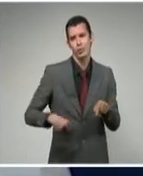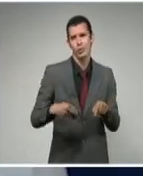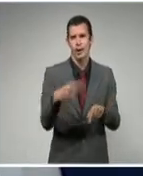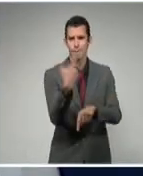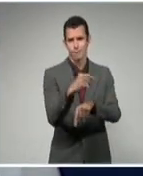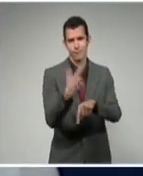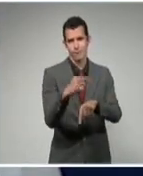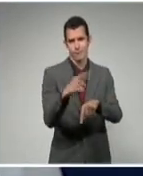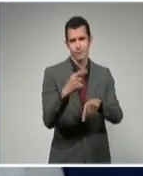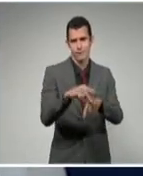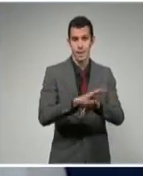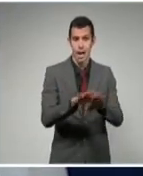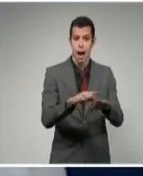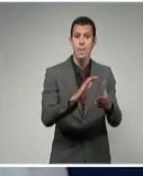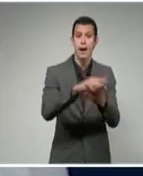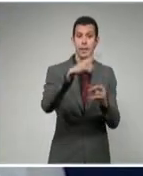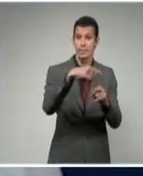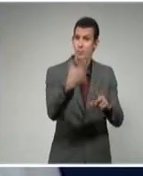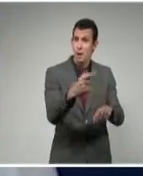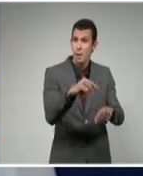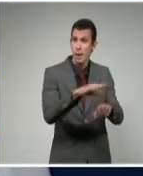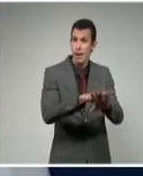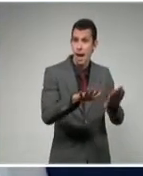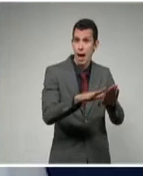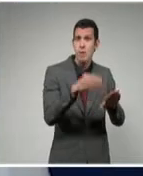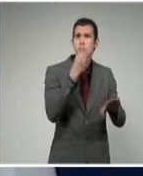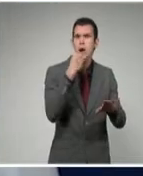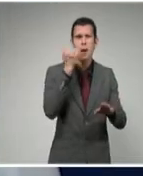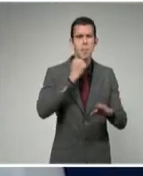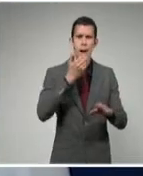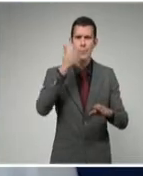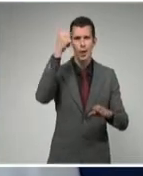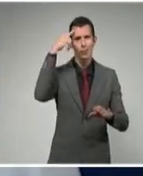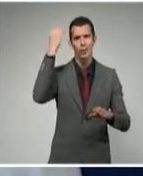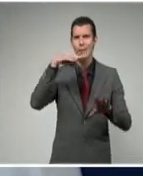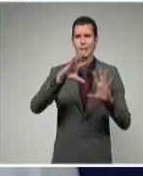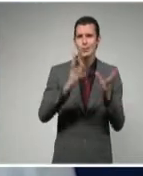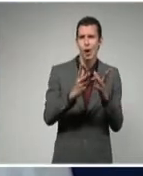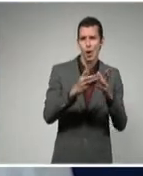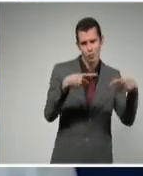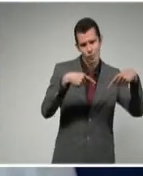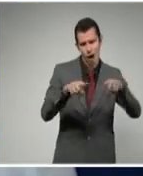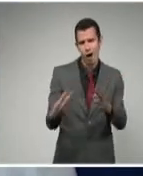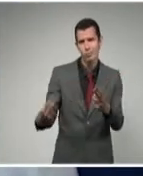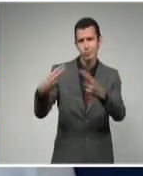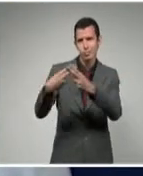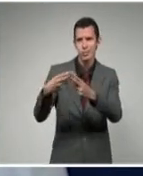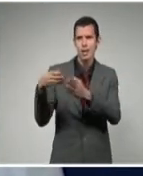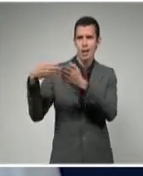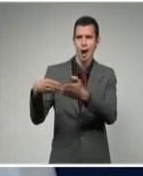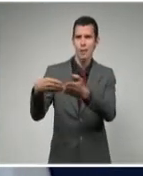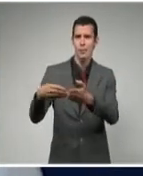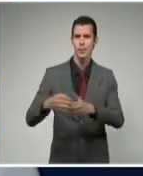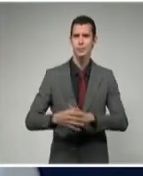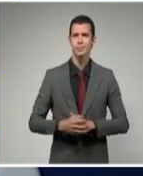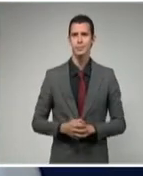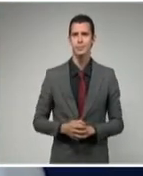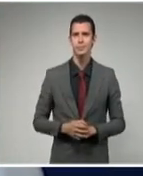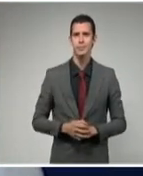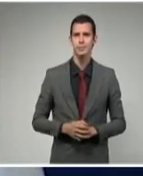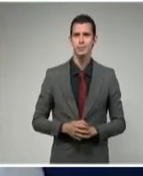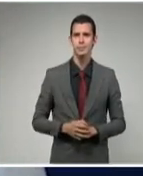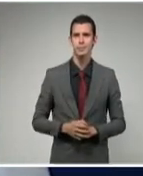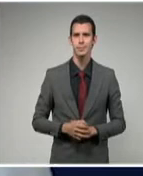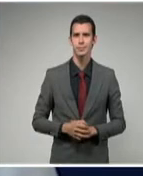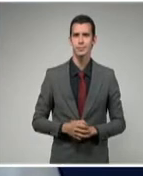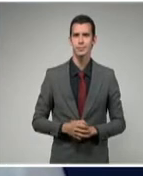próximo domingo ante el equipo de Granma. Ahora bien, los atletas todos que son potencialmente miembros de la preselección